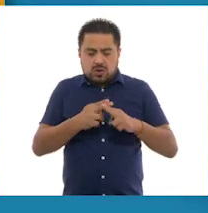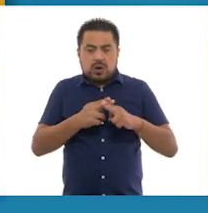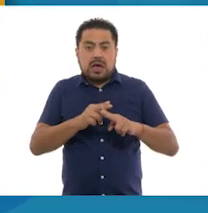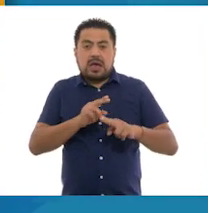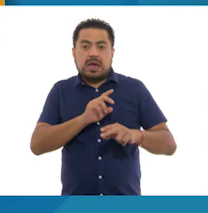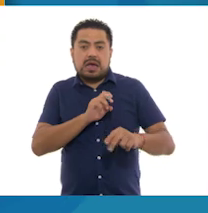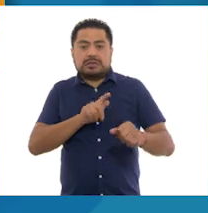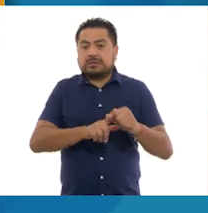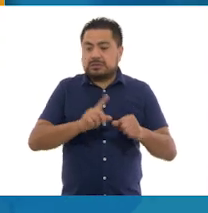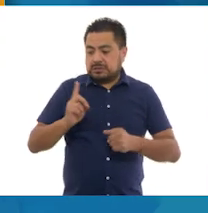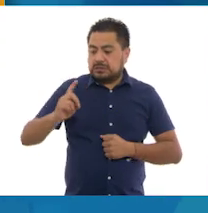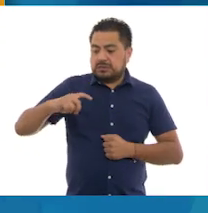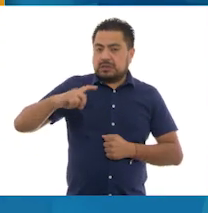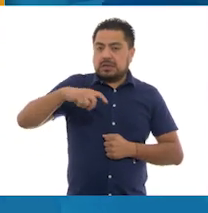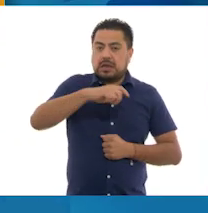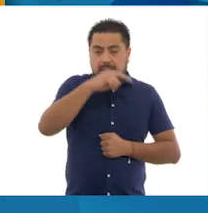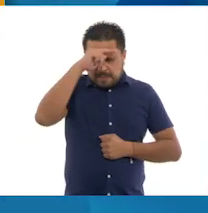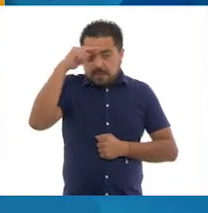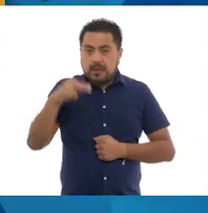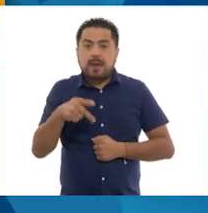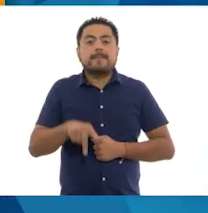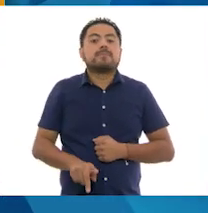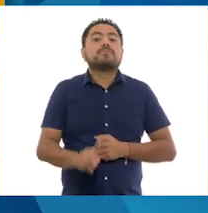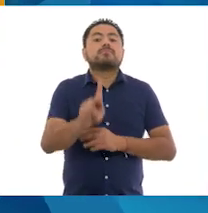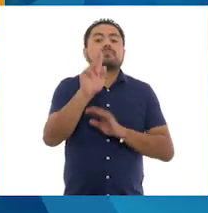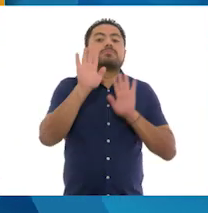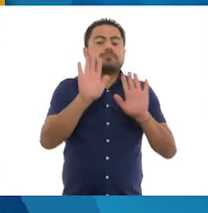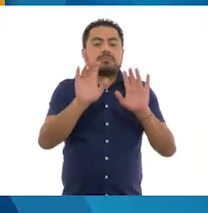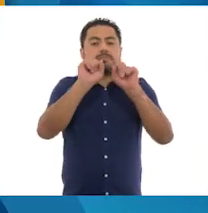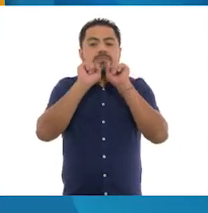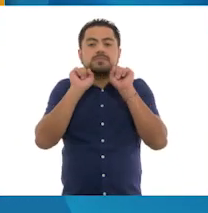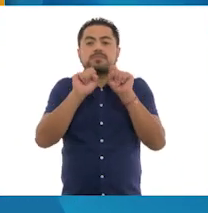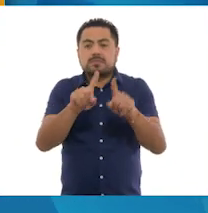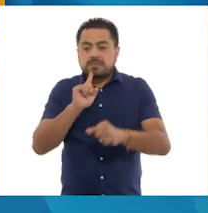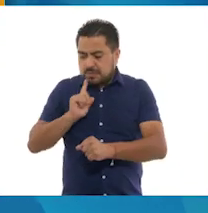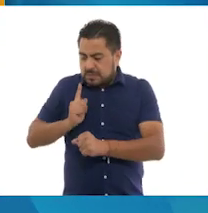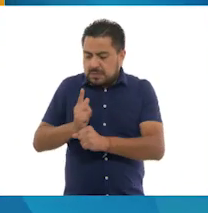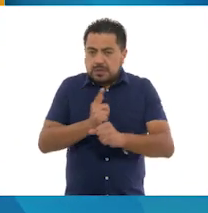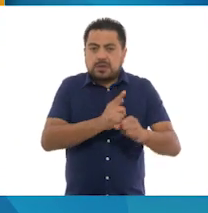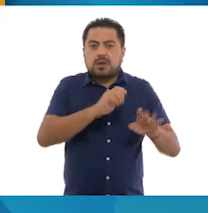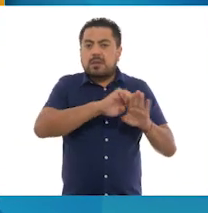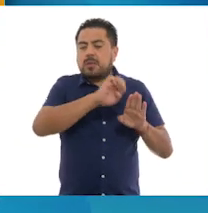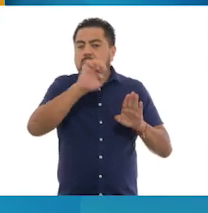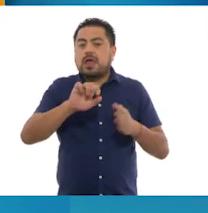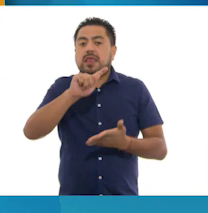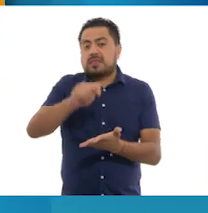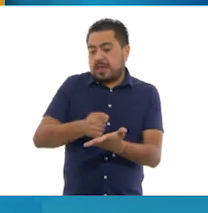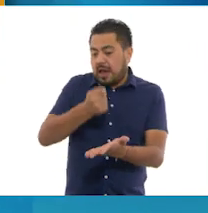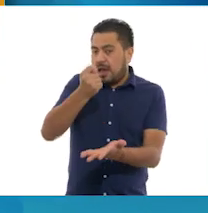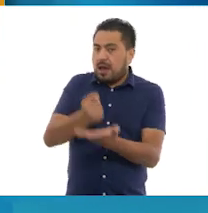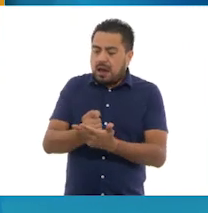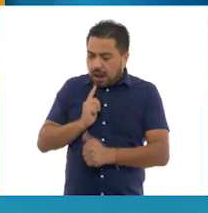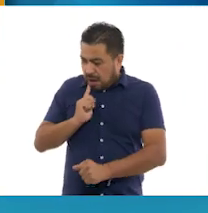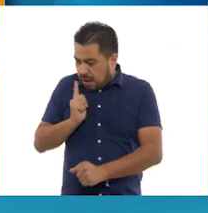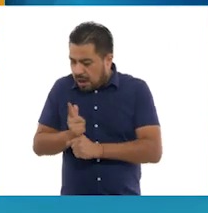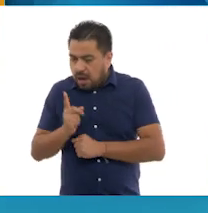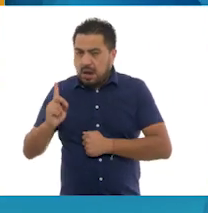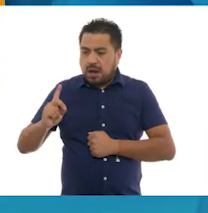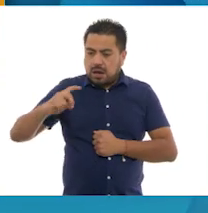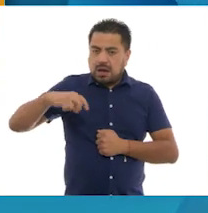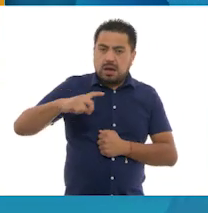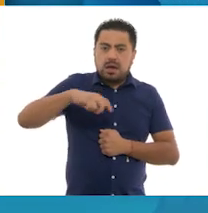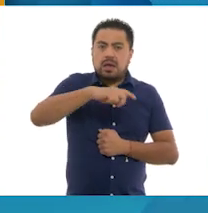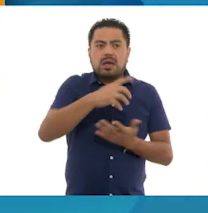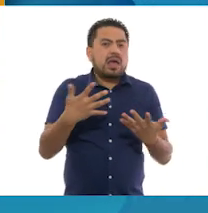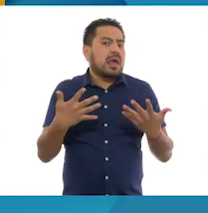de dinosaurios para México. Pero también se han descubierto, por ejemplo, en Tamaulipas, dinosaurios